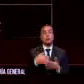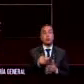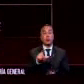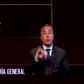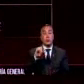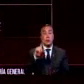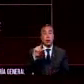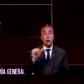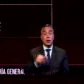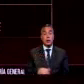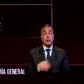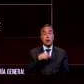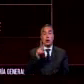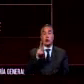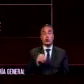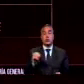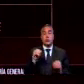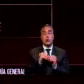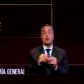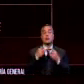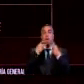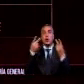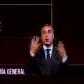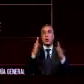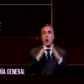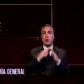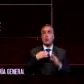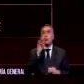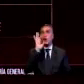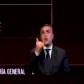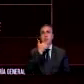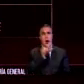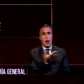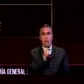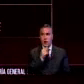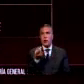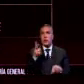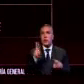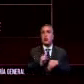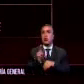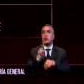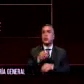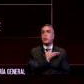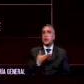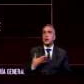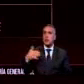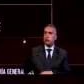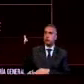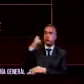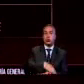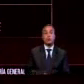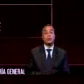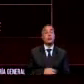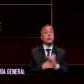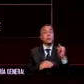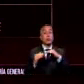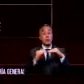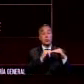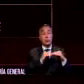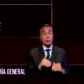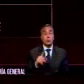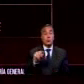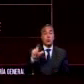González de Unes aparece con 2 informes, por su declaración patrimonial jurada y por el uso de los aviones presidenciales. Y Dalton Basigalupo de la Izquierda Democrática por el manejo